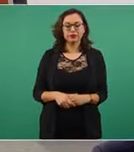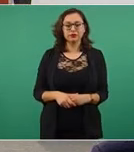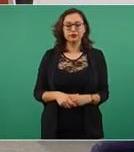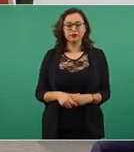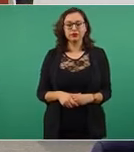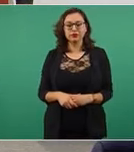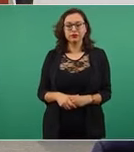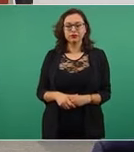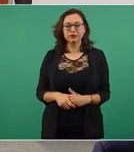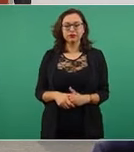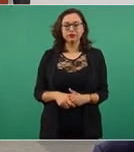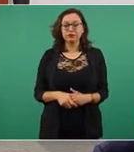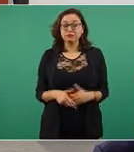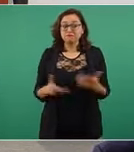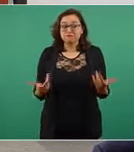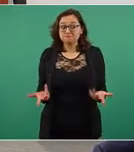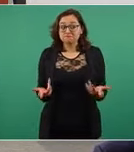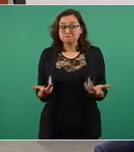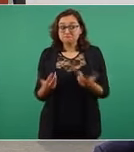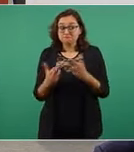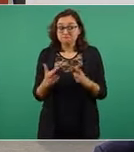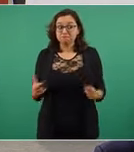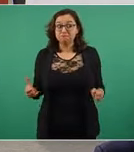Eso tiene que ver con todas las religiones.